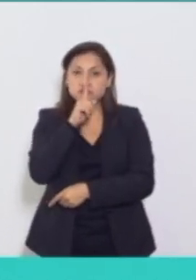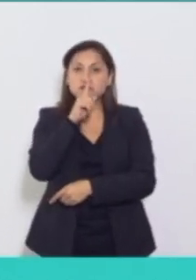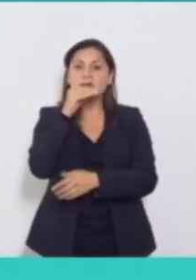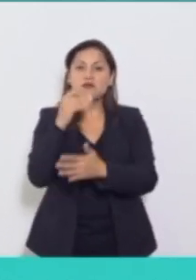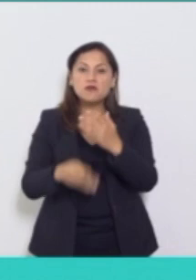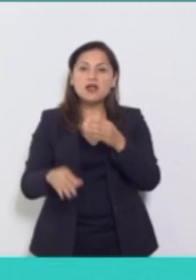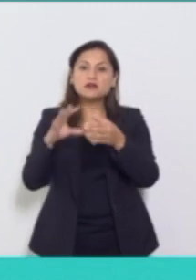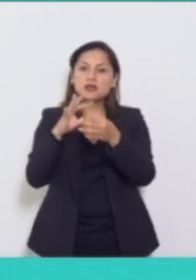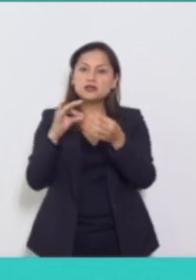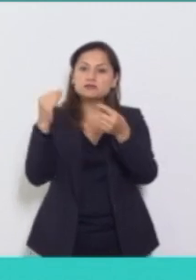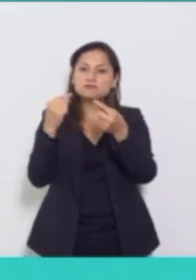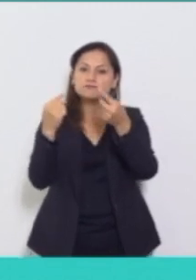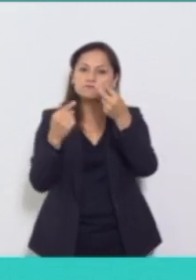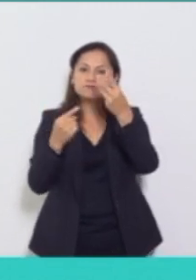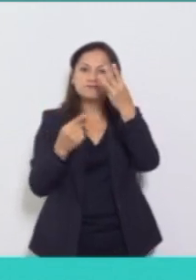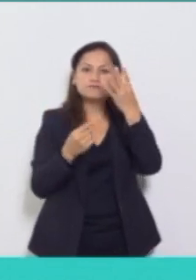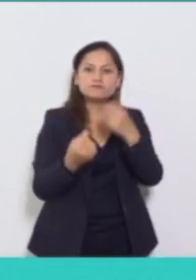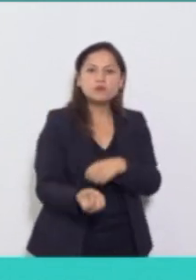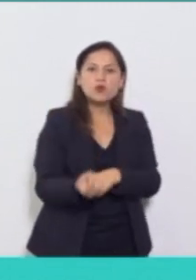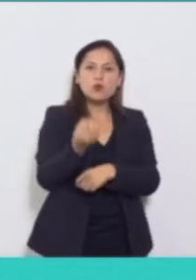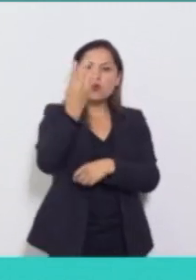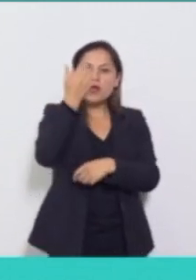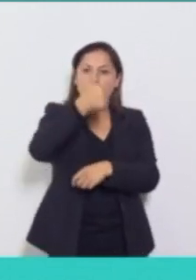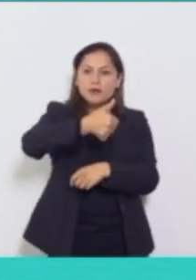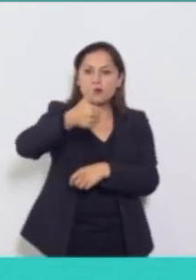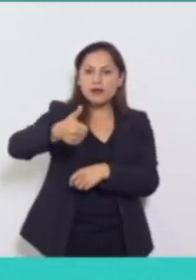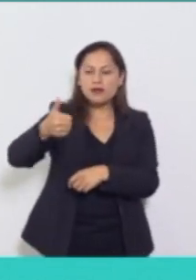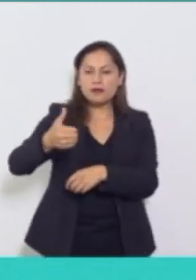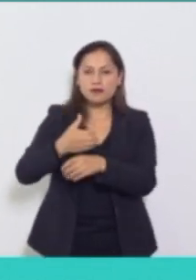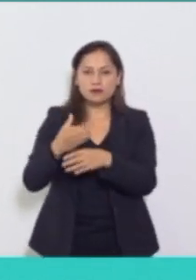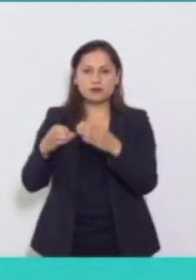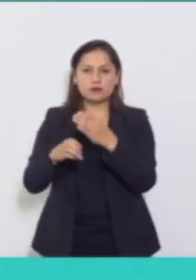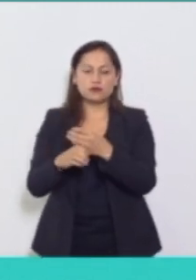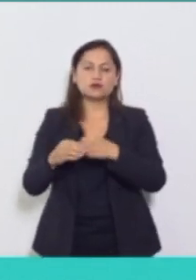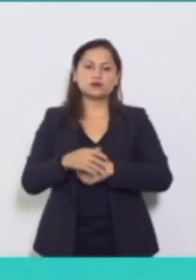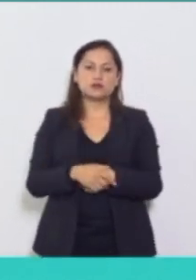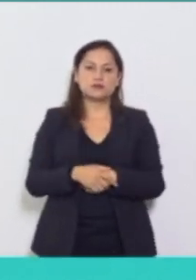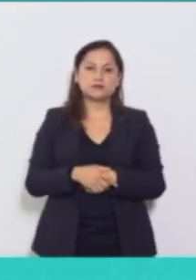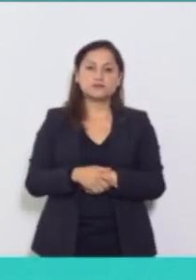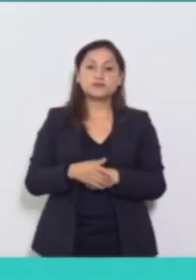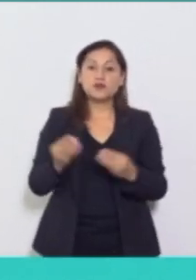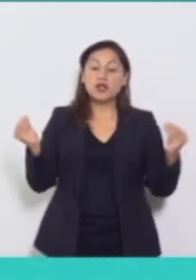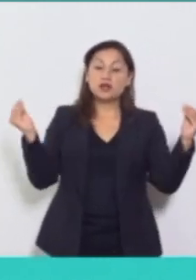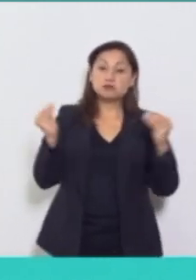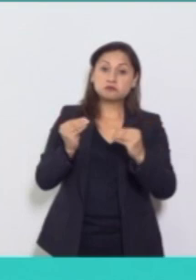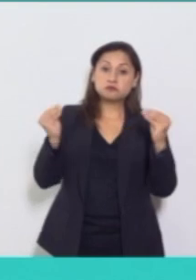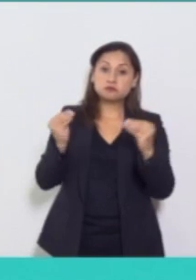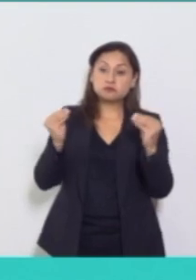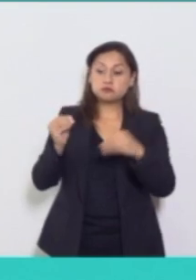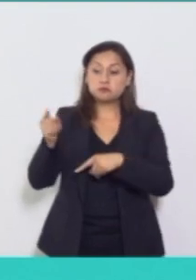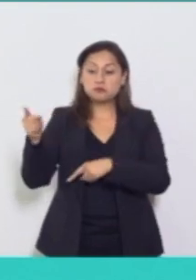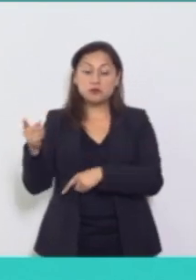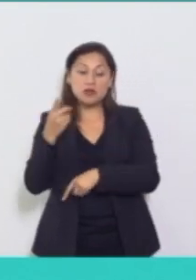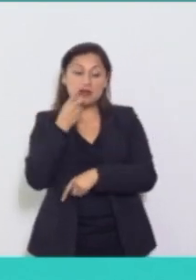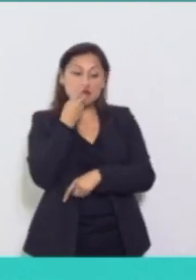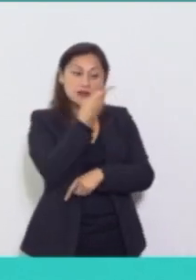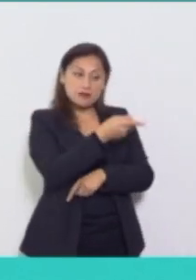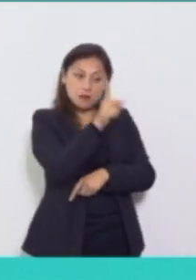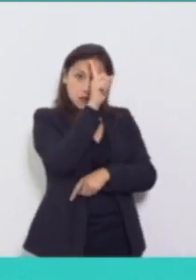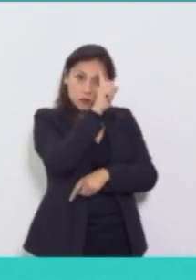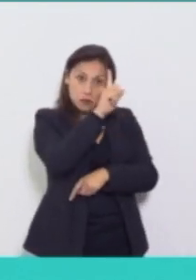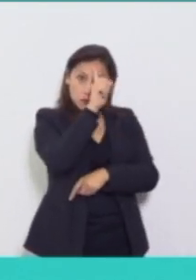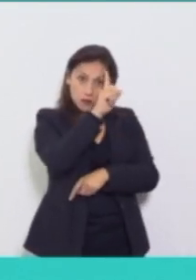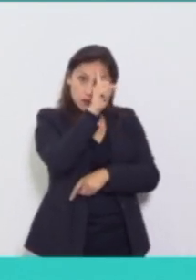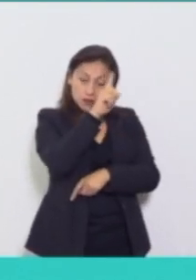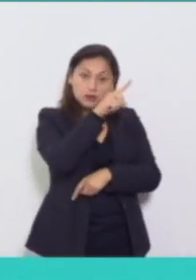las cantidades que se compraron por artículos. No se omite que, en alegatos, el sujeto obligado orientó al particular para